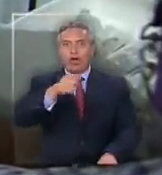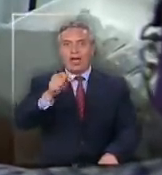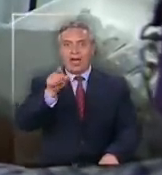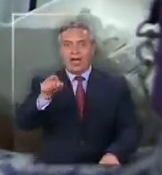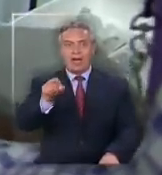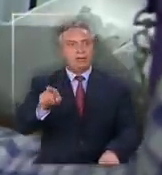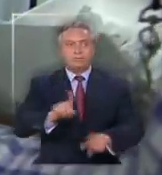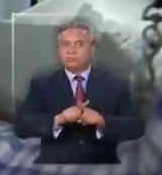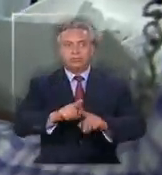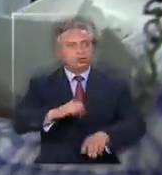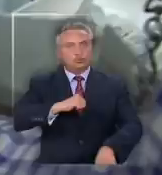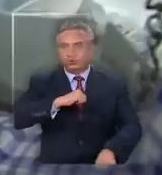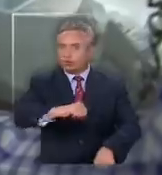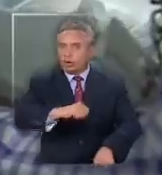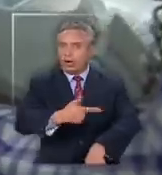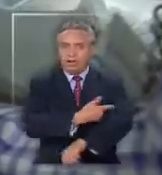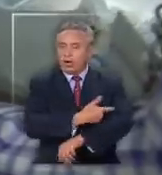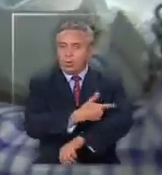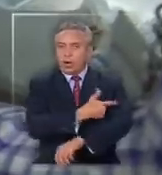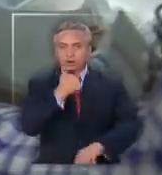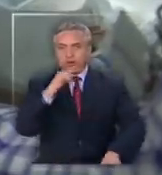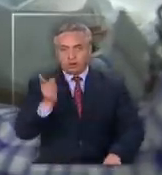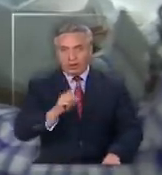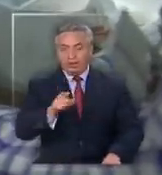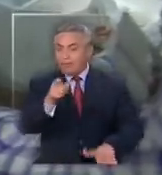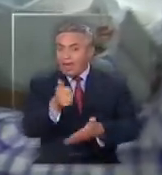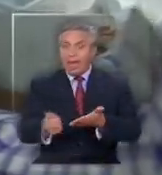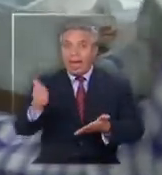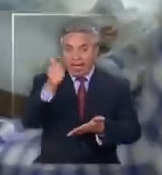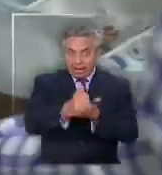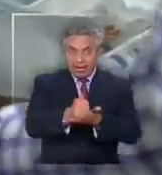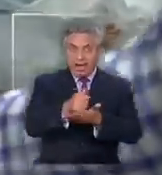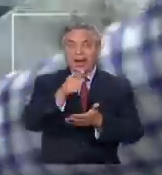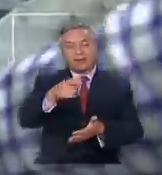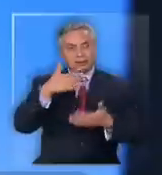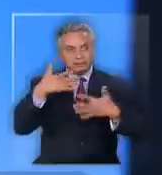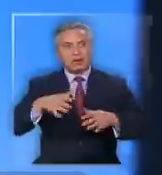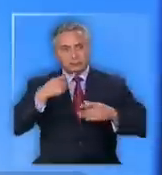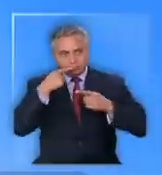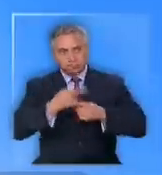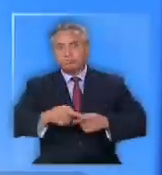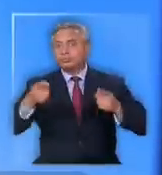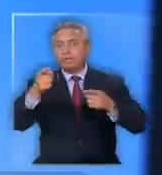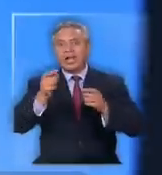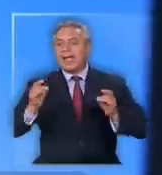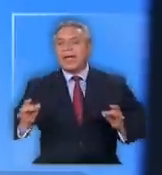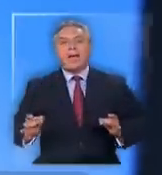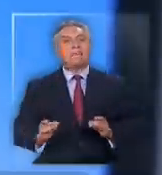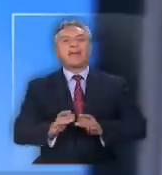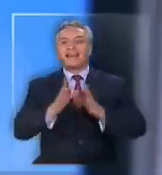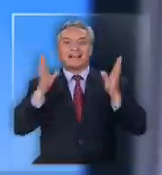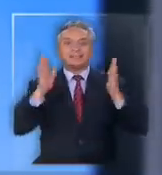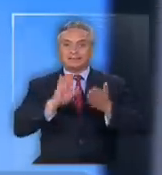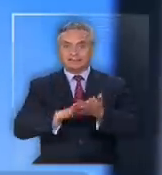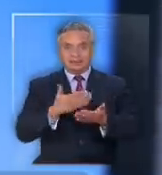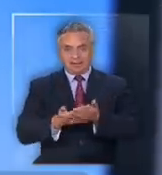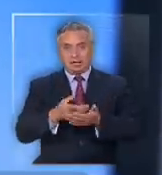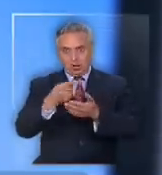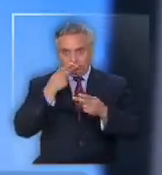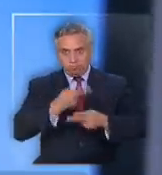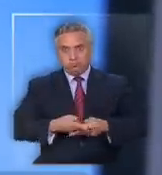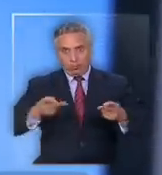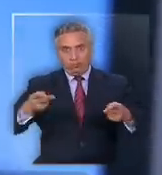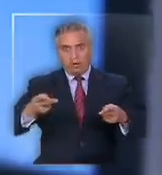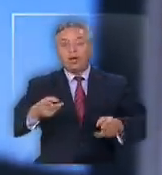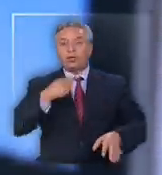opone a las vacunas. El alcalde de la ciudad declaró la situación como una emergencia sanitaria pública, lo cual le